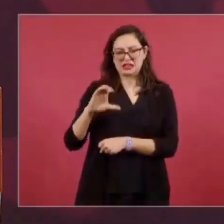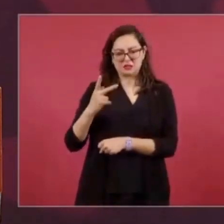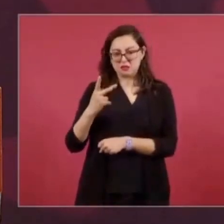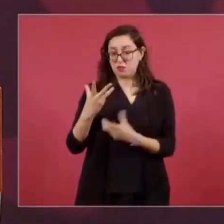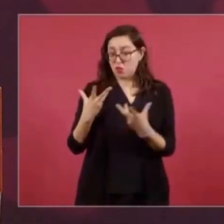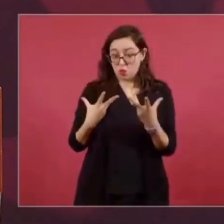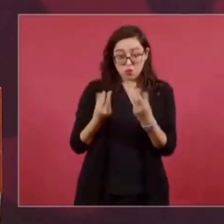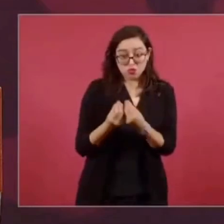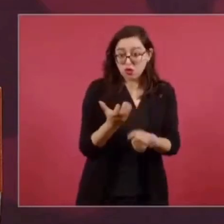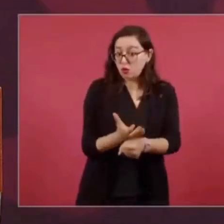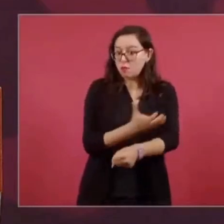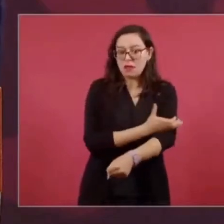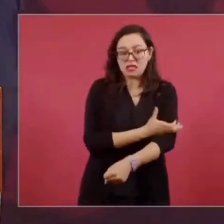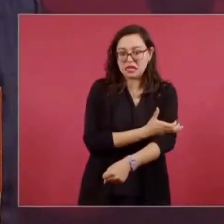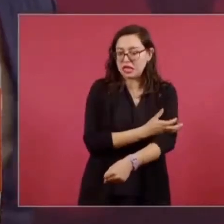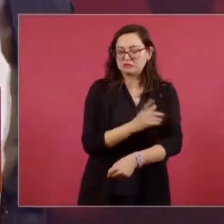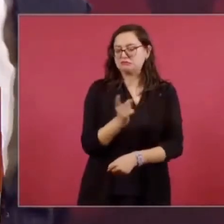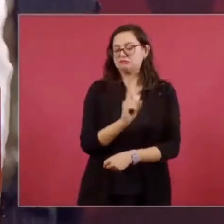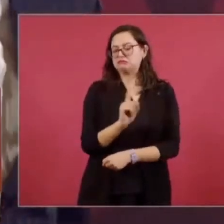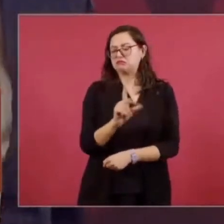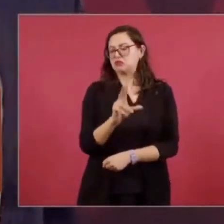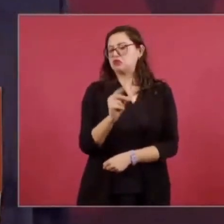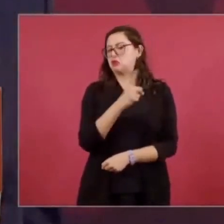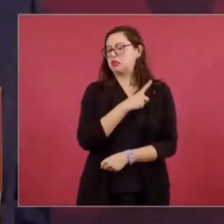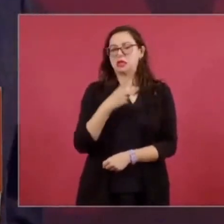ni los subsecretarios,